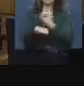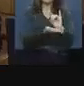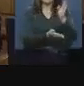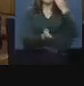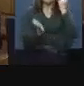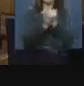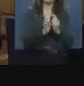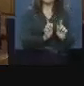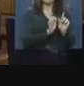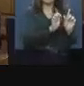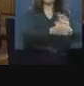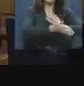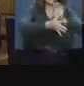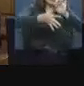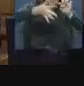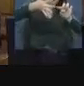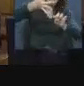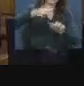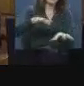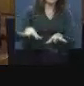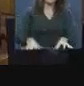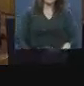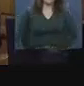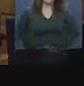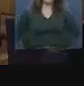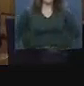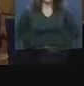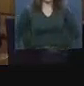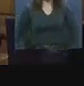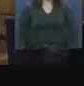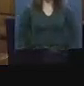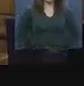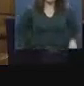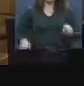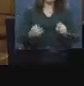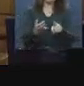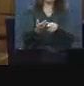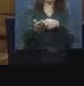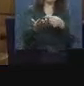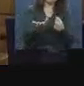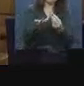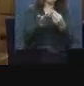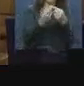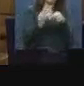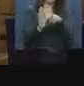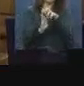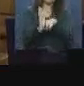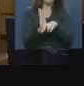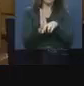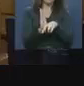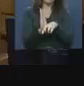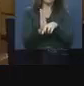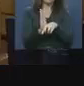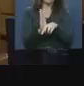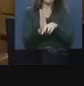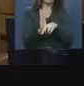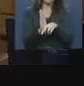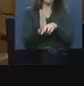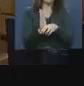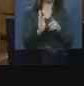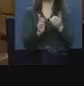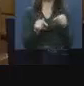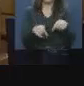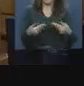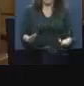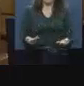deberán acreditar todas las dimensiones. Podríamos seguir con los nuevos aires de este proyecto, insufla una alicaída